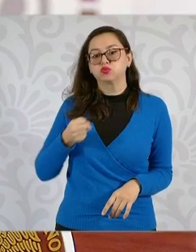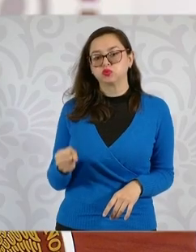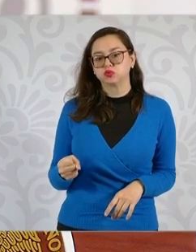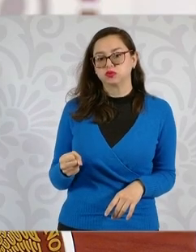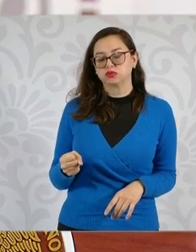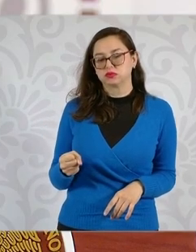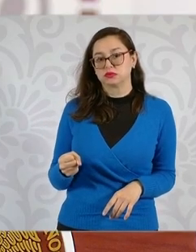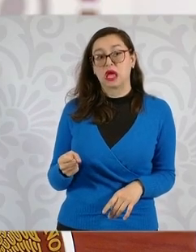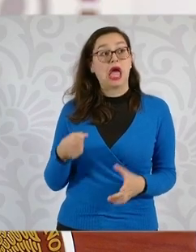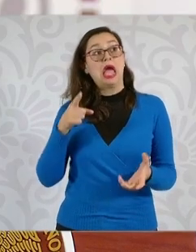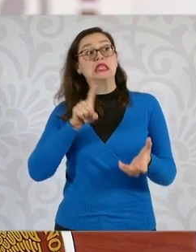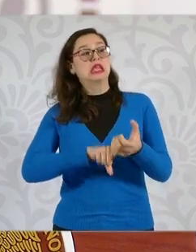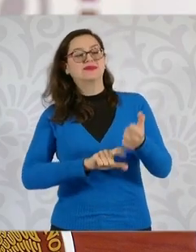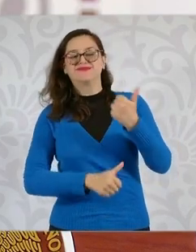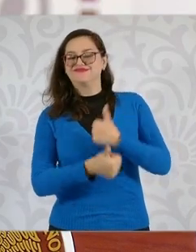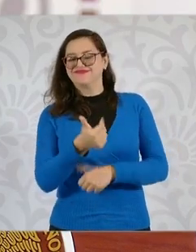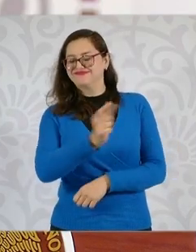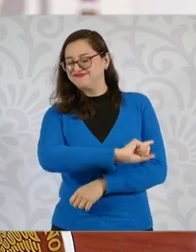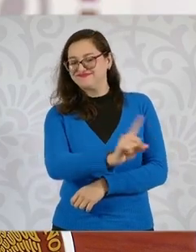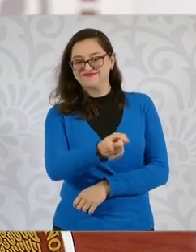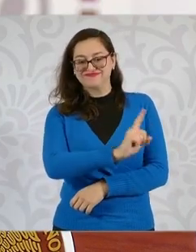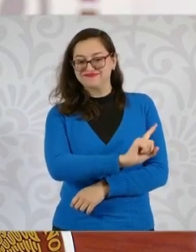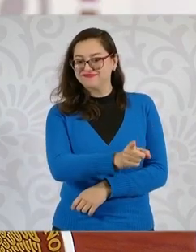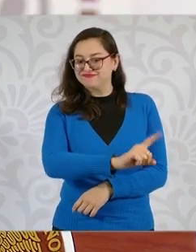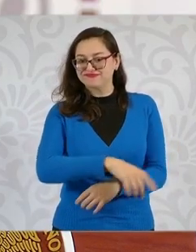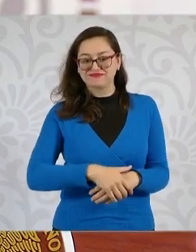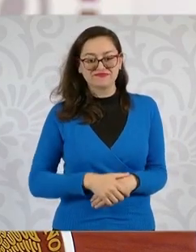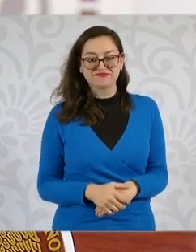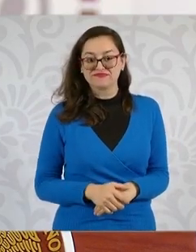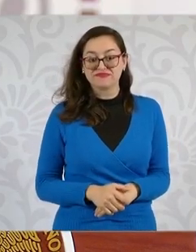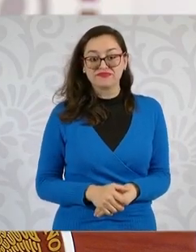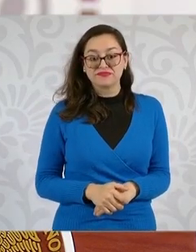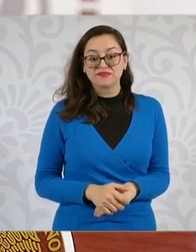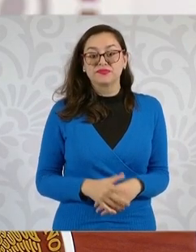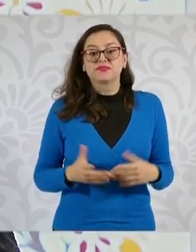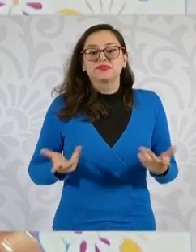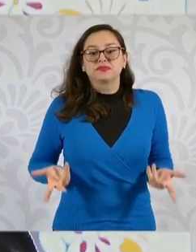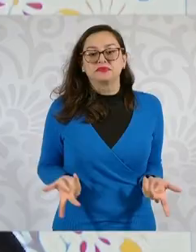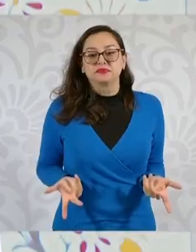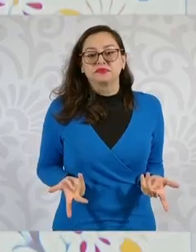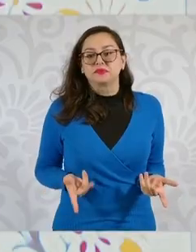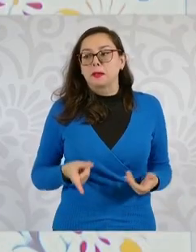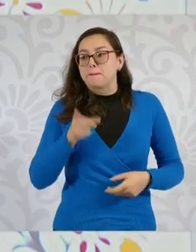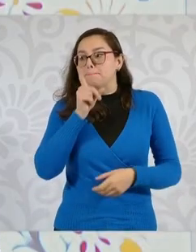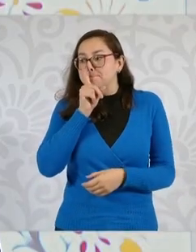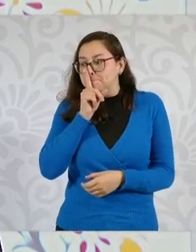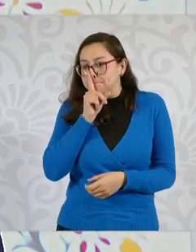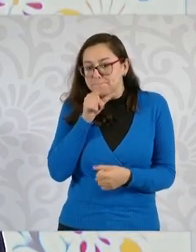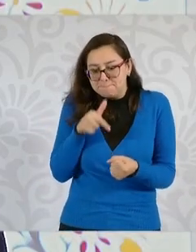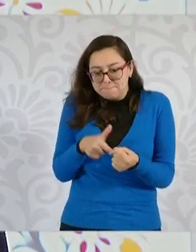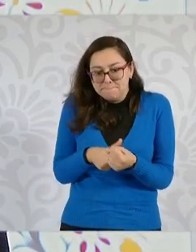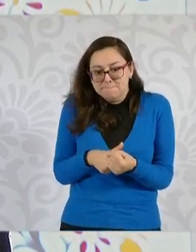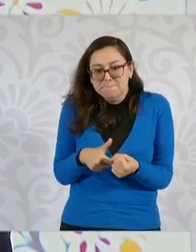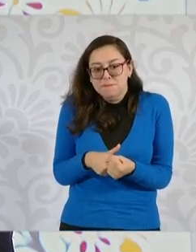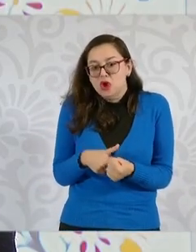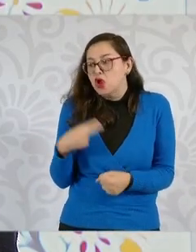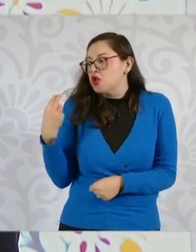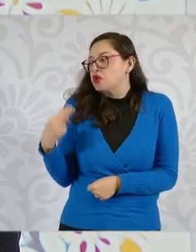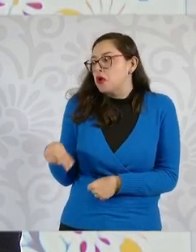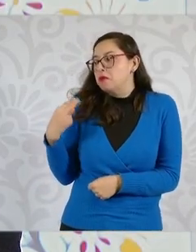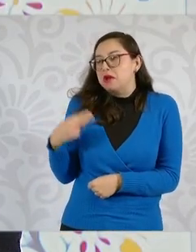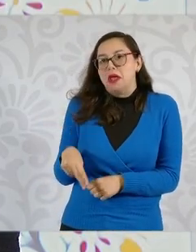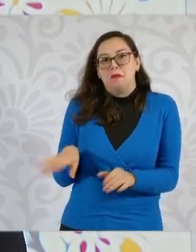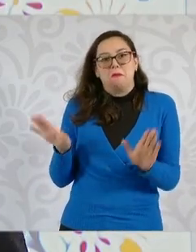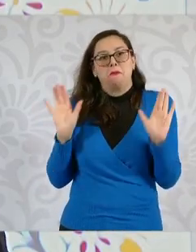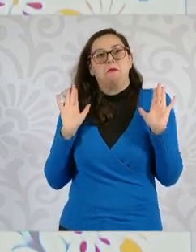porque la corrupción se da cuando actúas en la clandestinidad en el cuando no hay transparencia